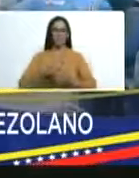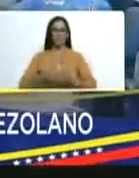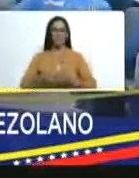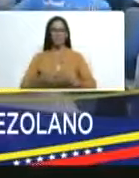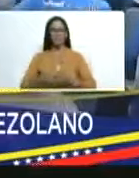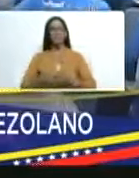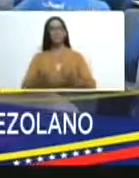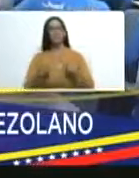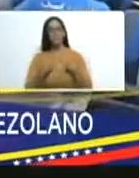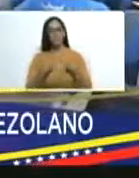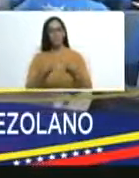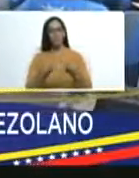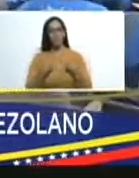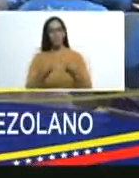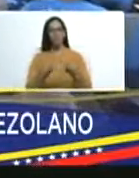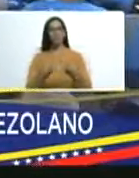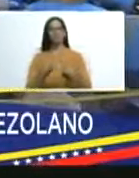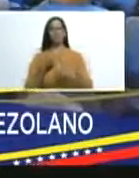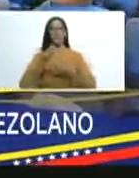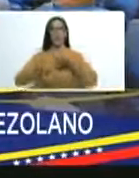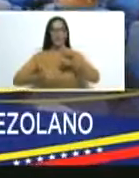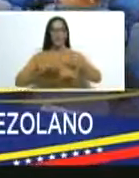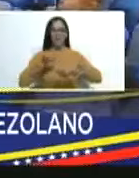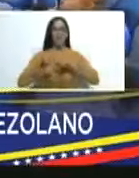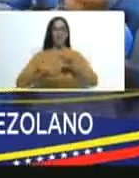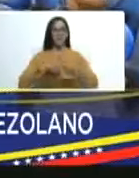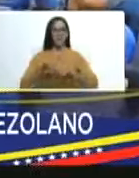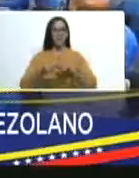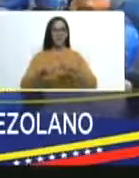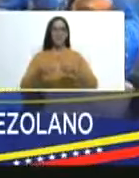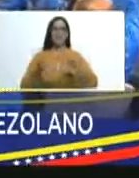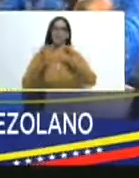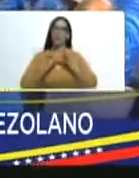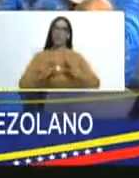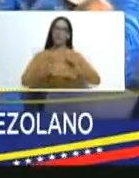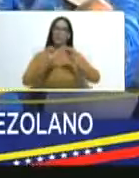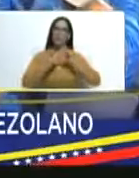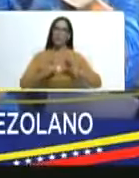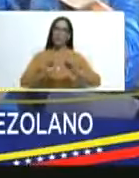Y yo lo que he hecho es mantener la bandera.